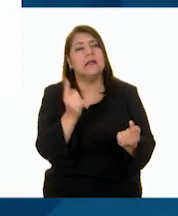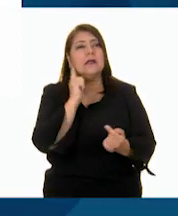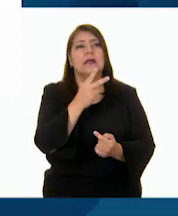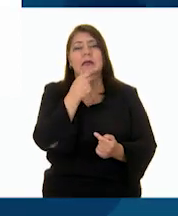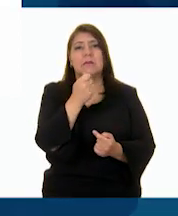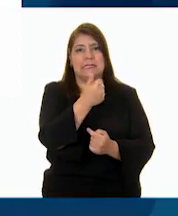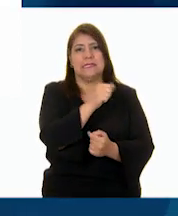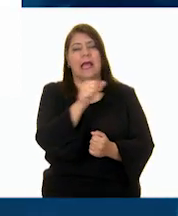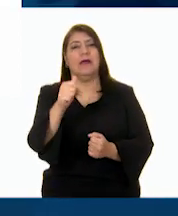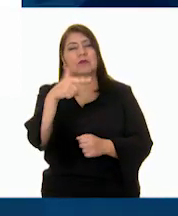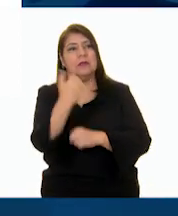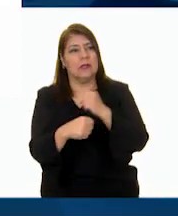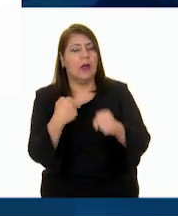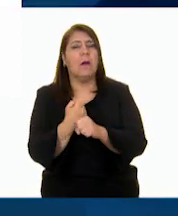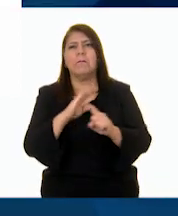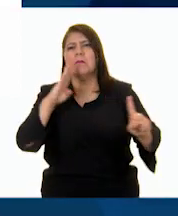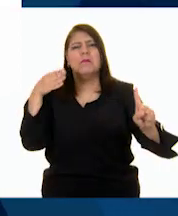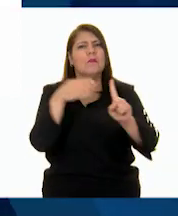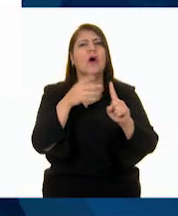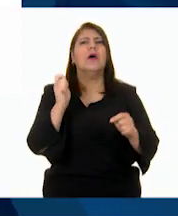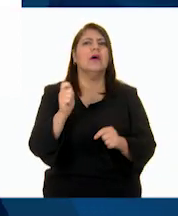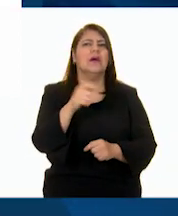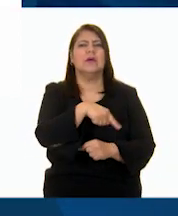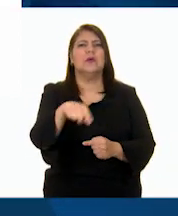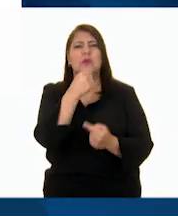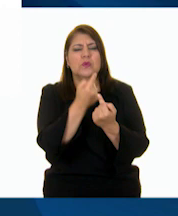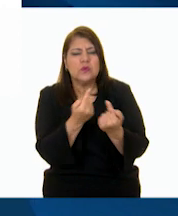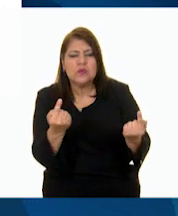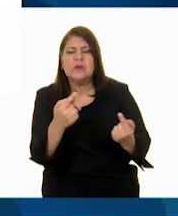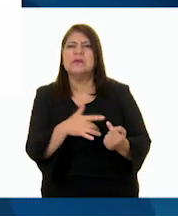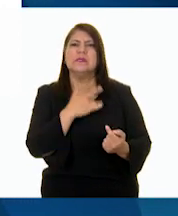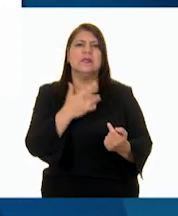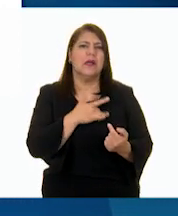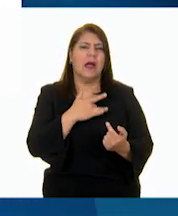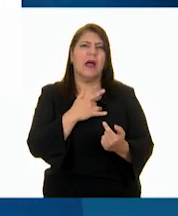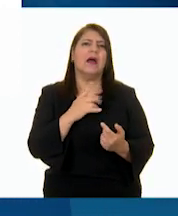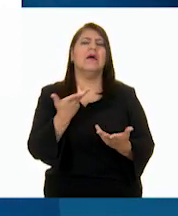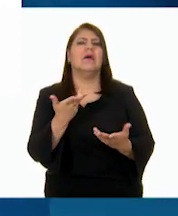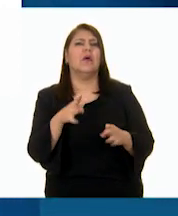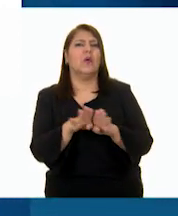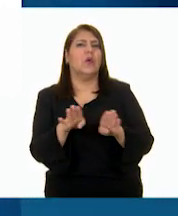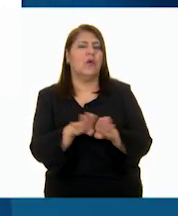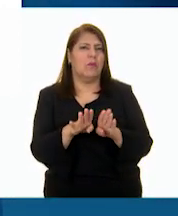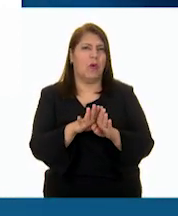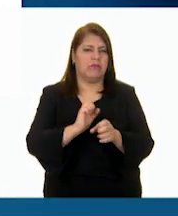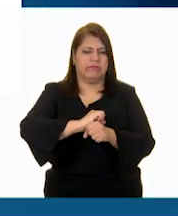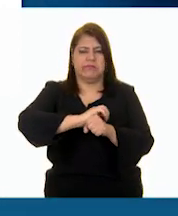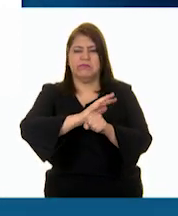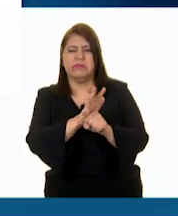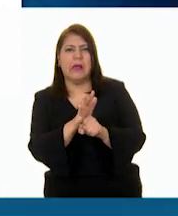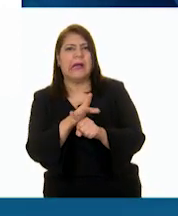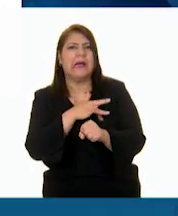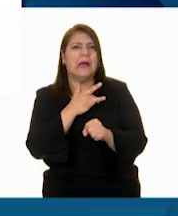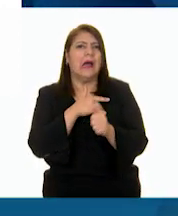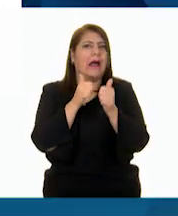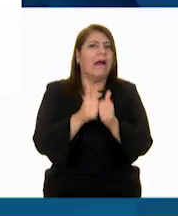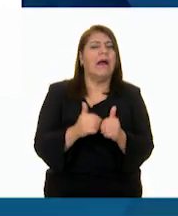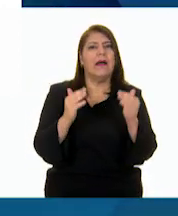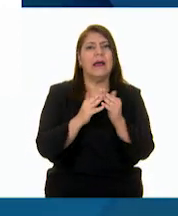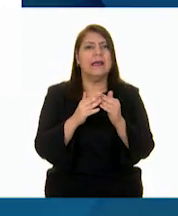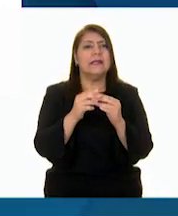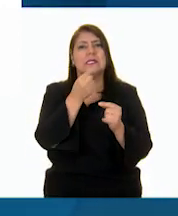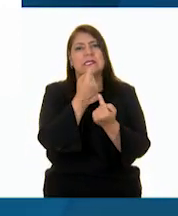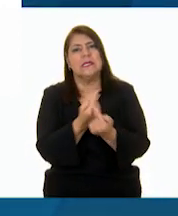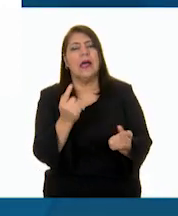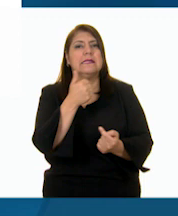propósito, conocer cómo han experimentado el confinamiento los niños y niñas de entre 6 y 12 años en